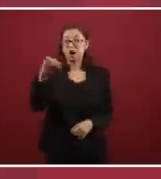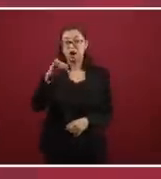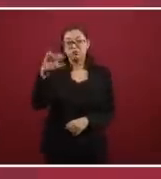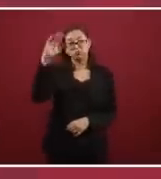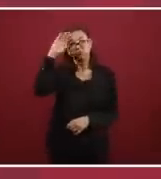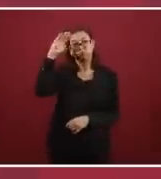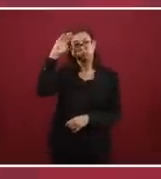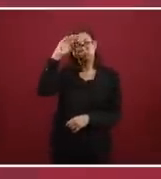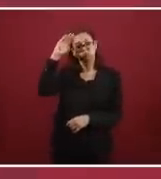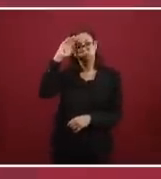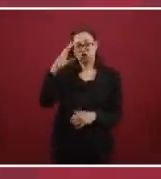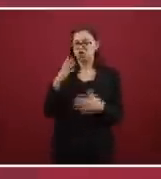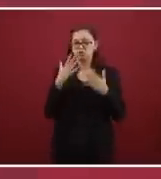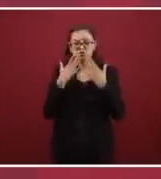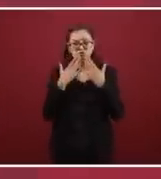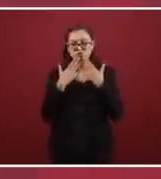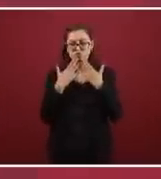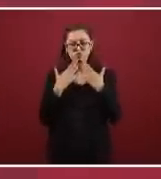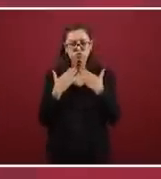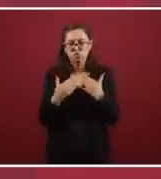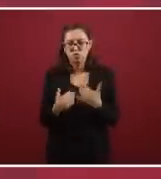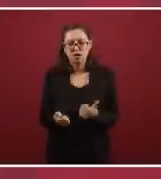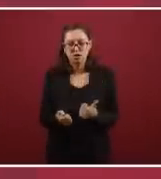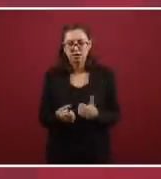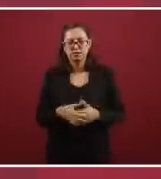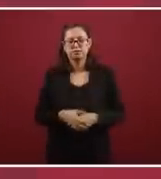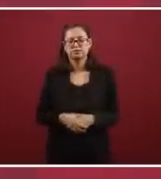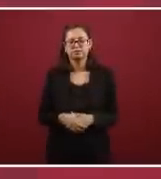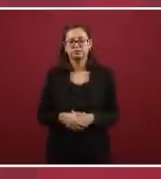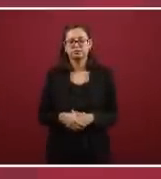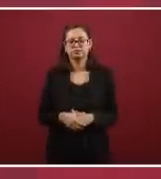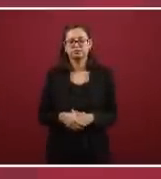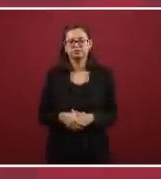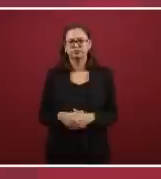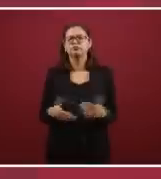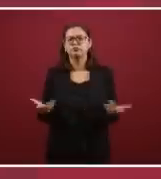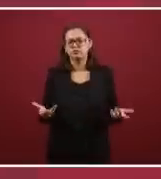Yo sé que no tienen por qué destacarlo